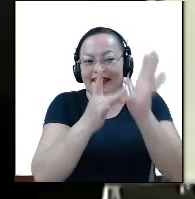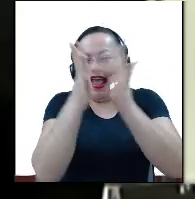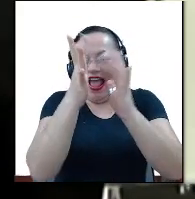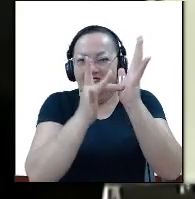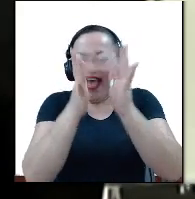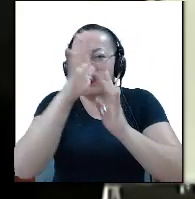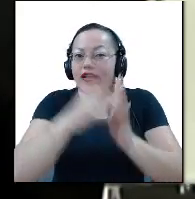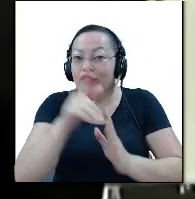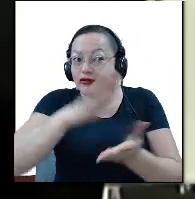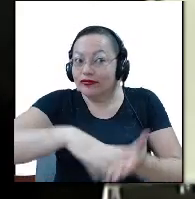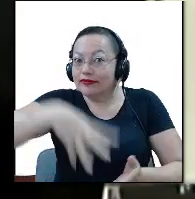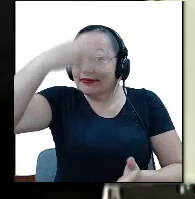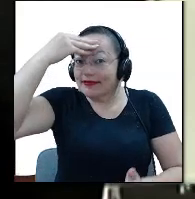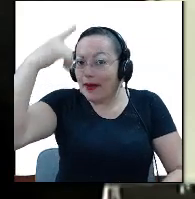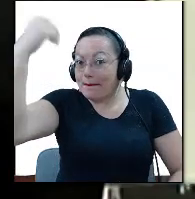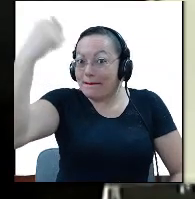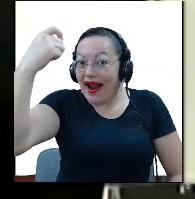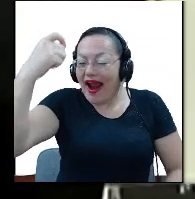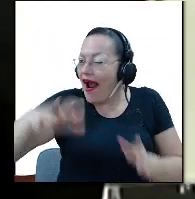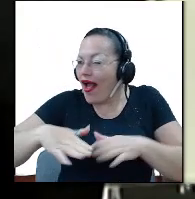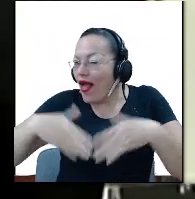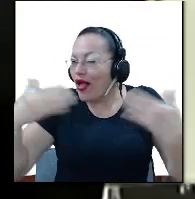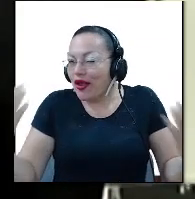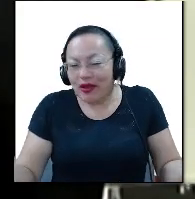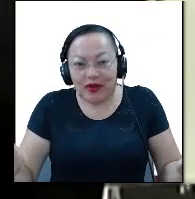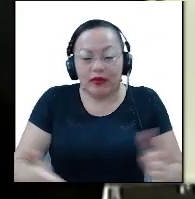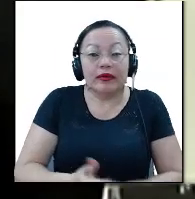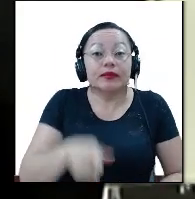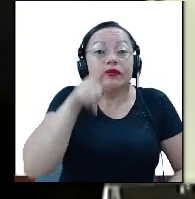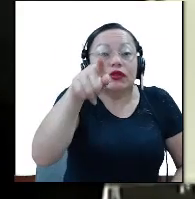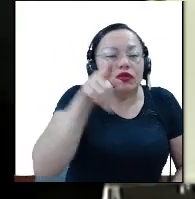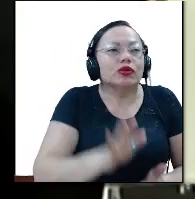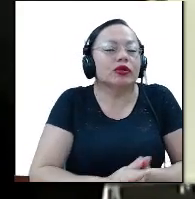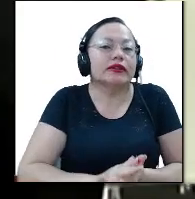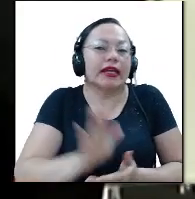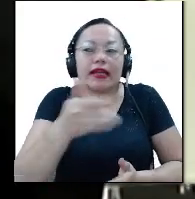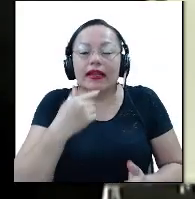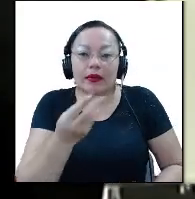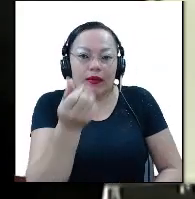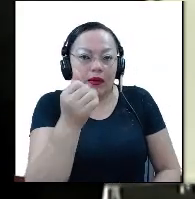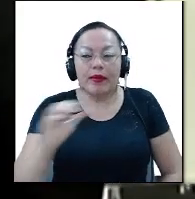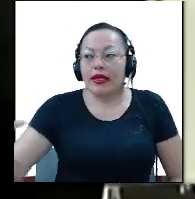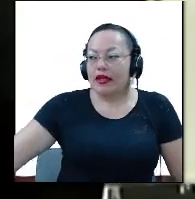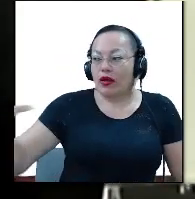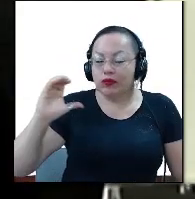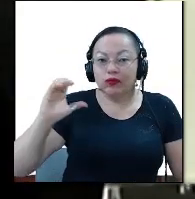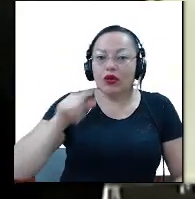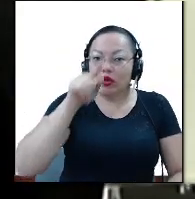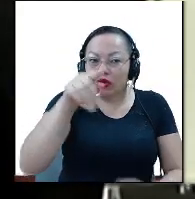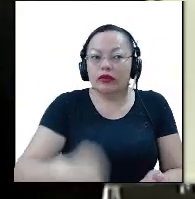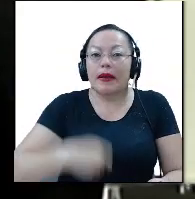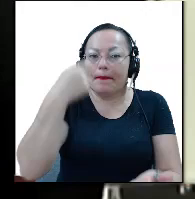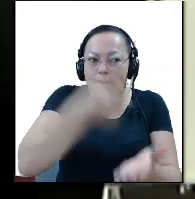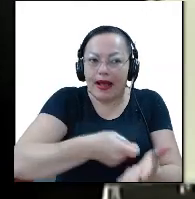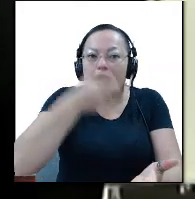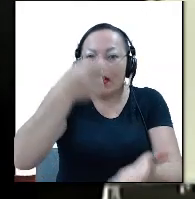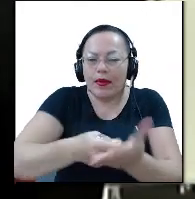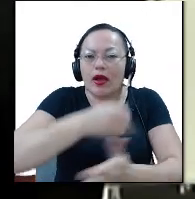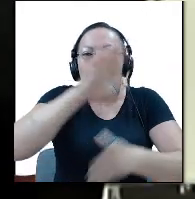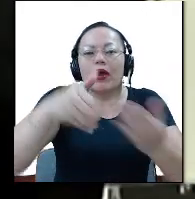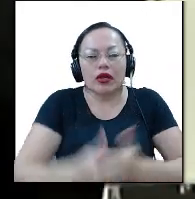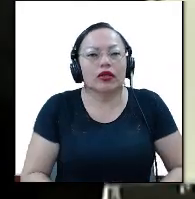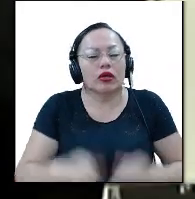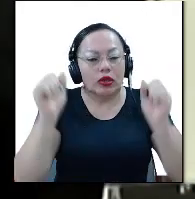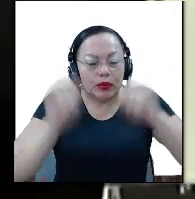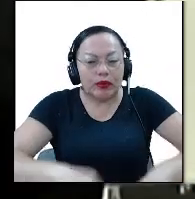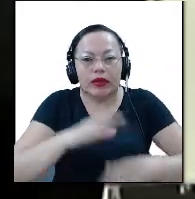abril. Tenga en cuenta, si usted está recibiendo sueldo, hacer los pagos correspondientes